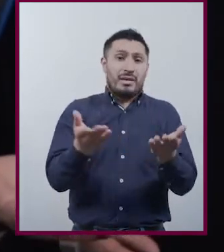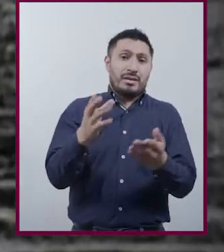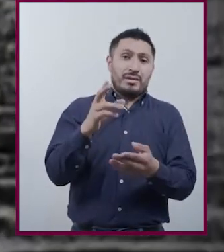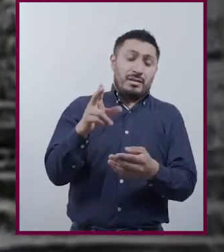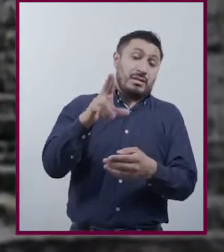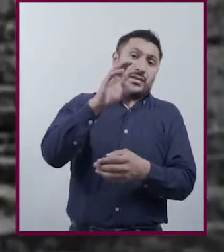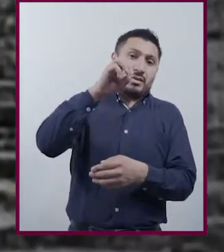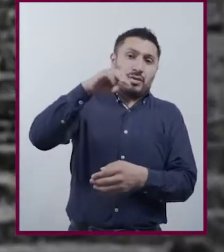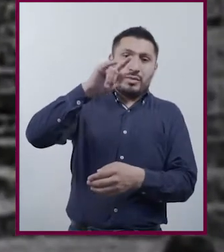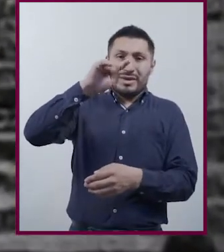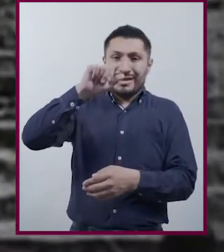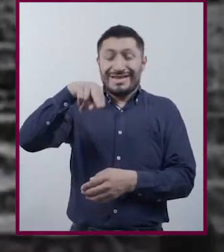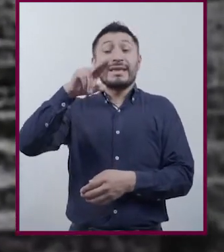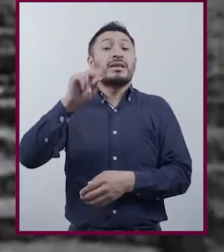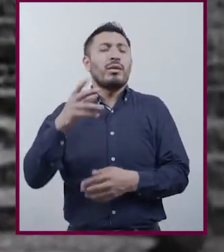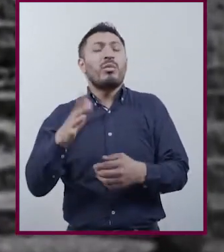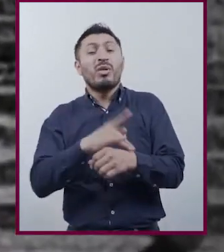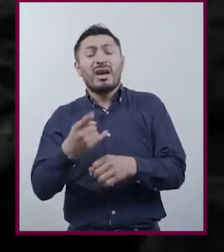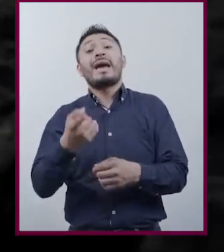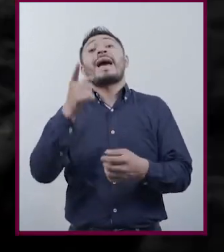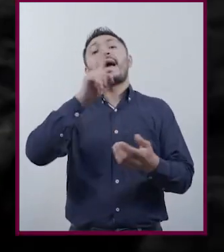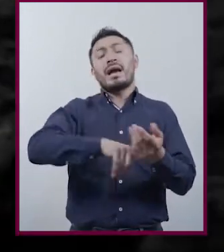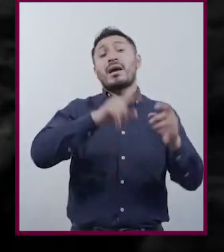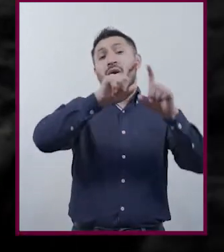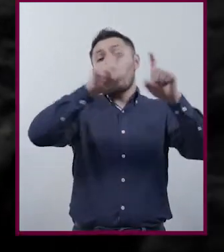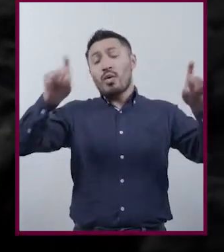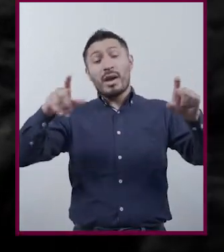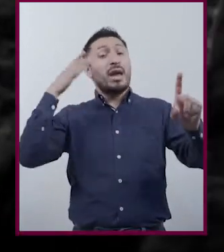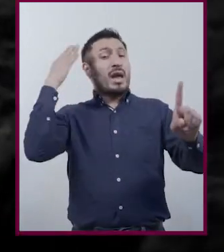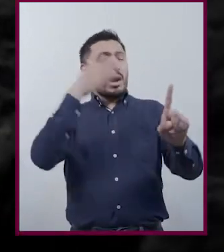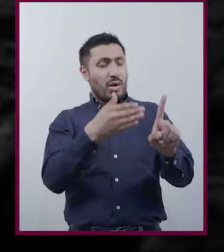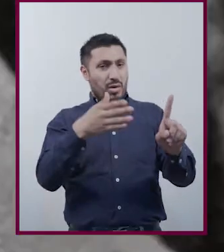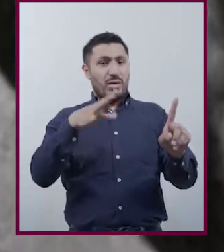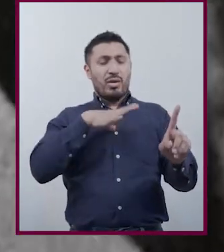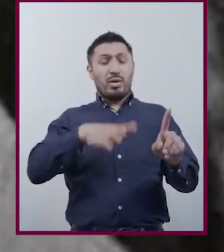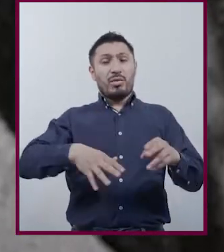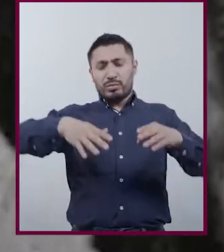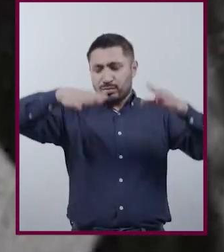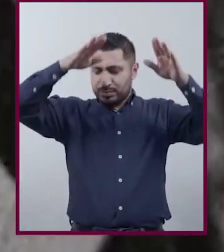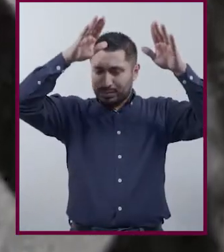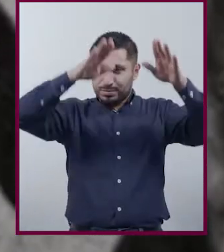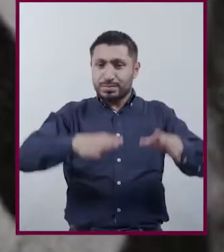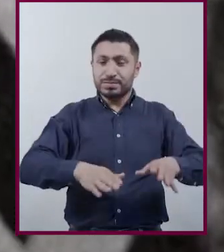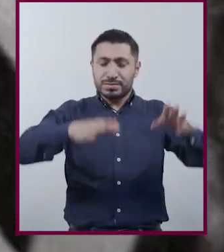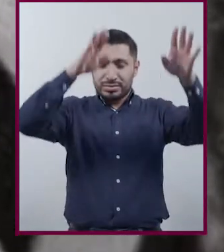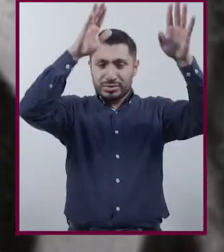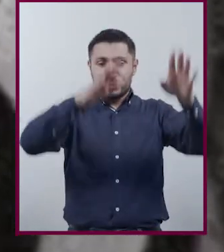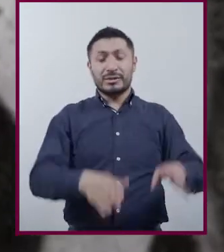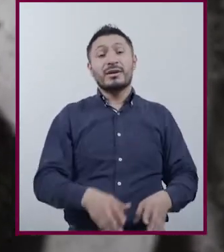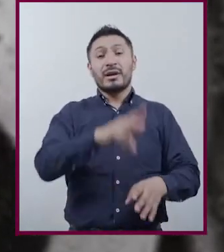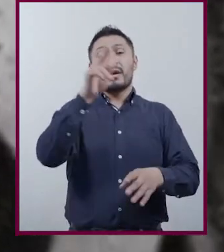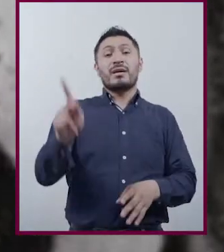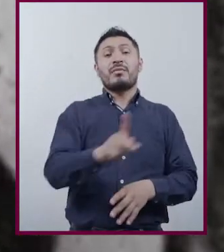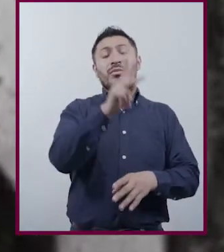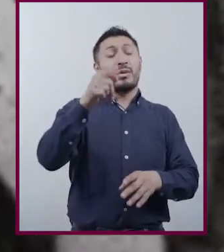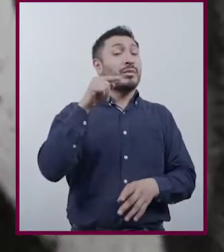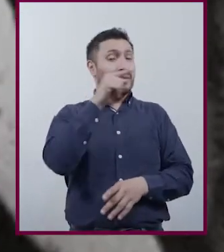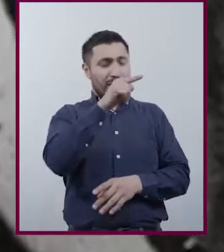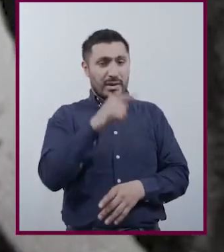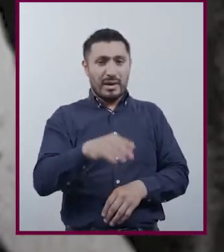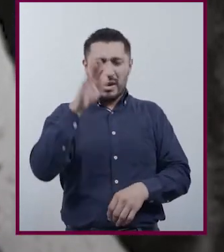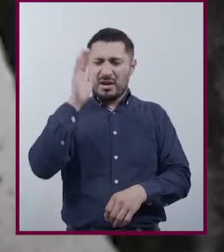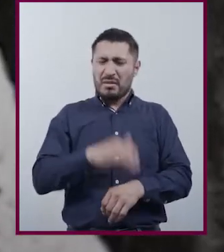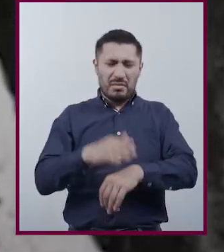Comitán? Tal parece que desde el título la intención de la autora era rendirle un homenaje al venerable pueblo celtal, el